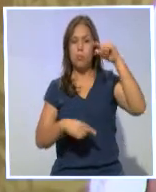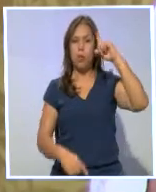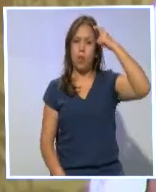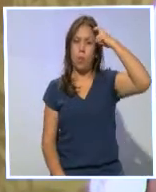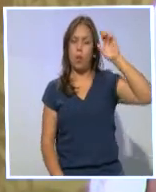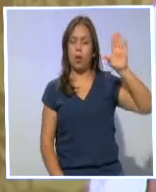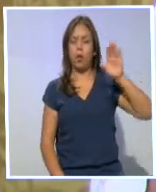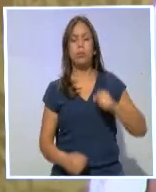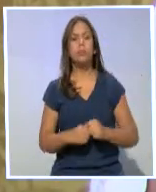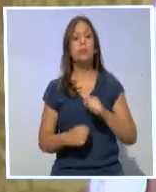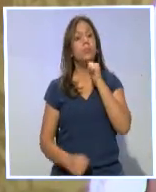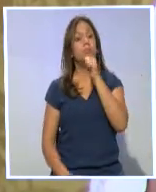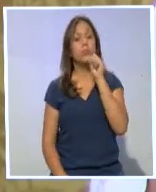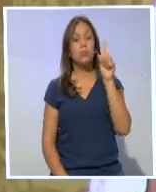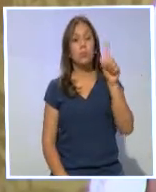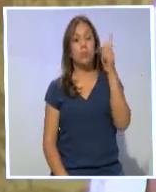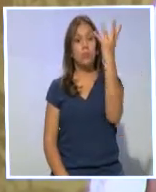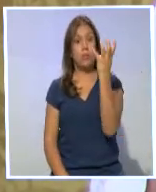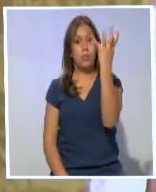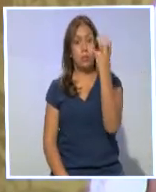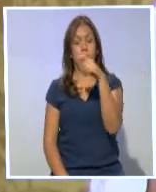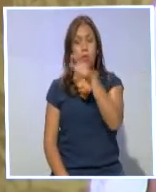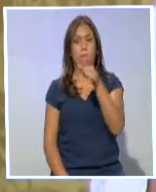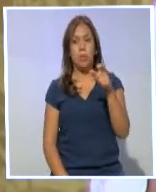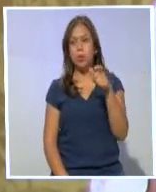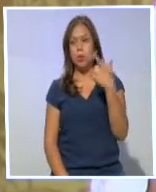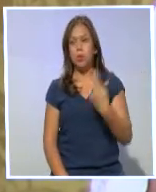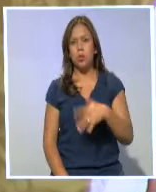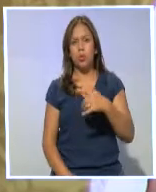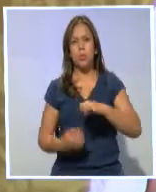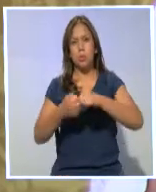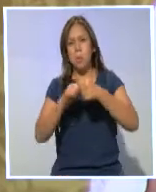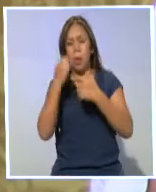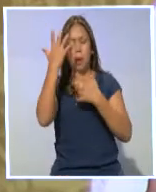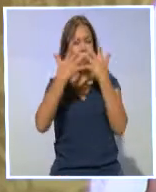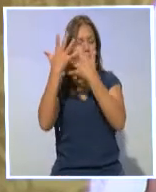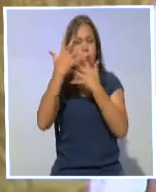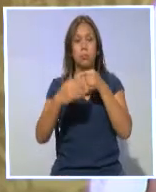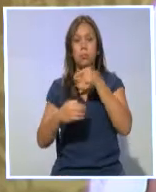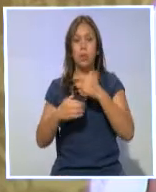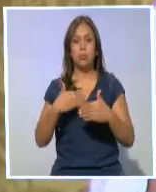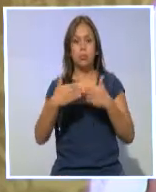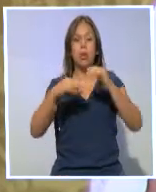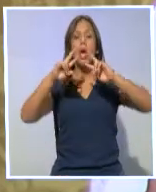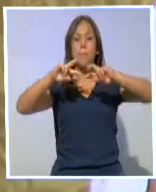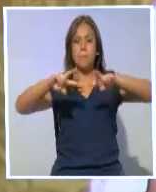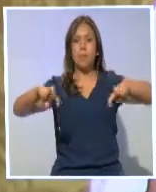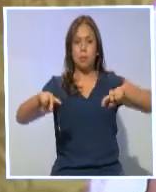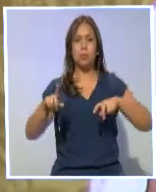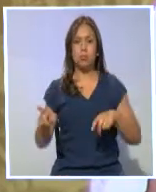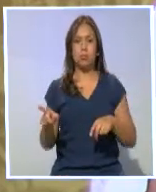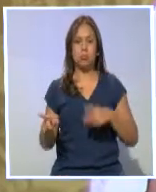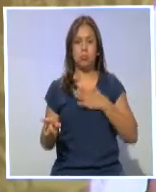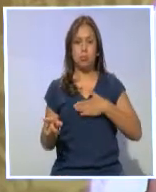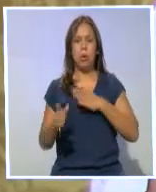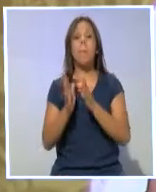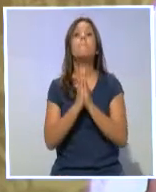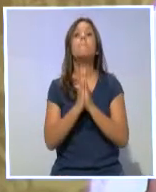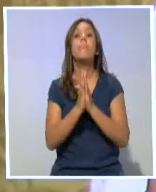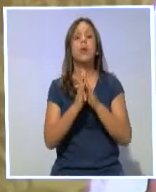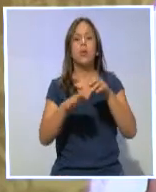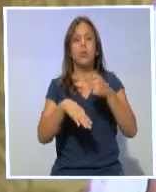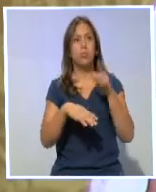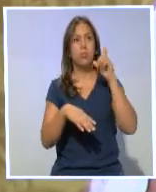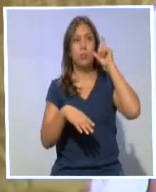Nacional. Faltan 114 casos por resolver que están en la etapa de investigación previa. Pido a la Fiscalía